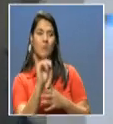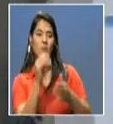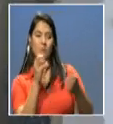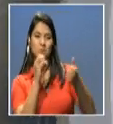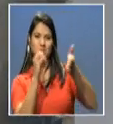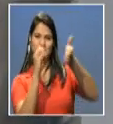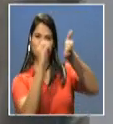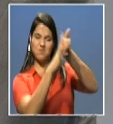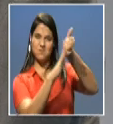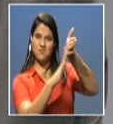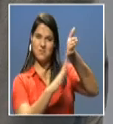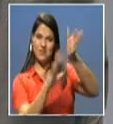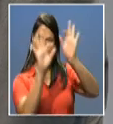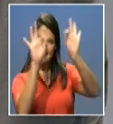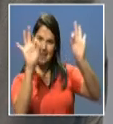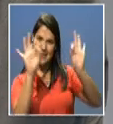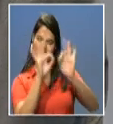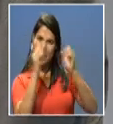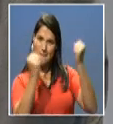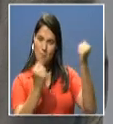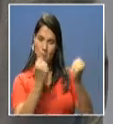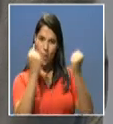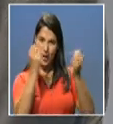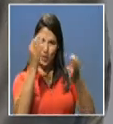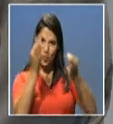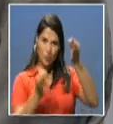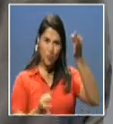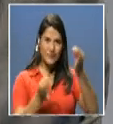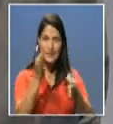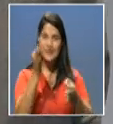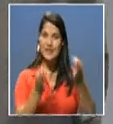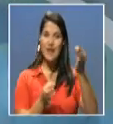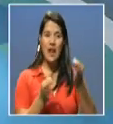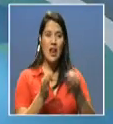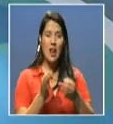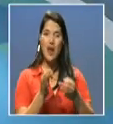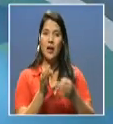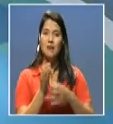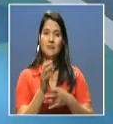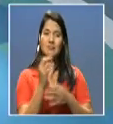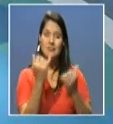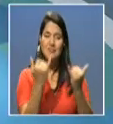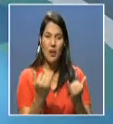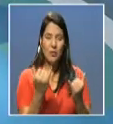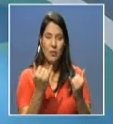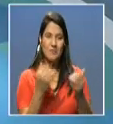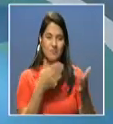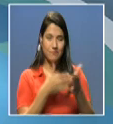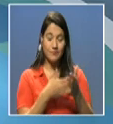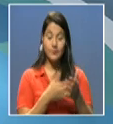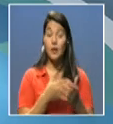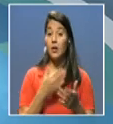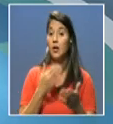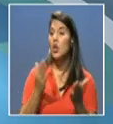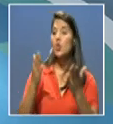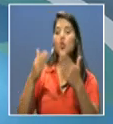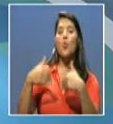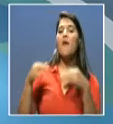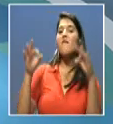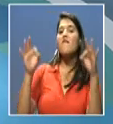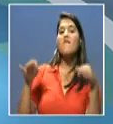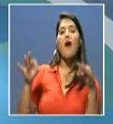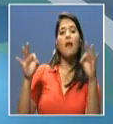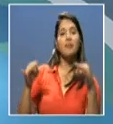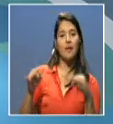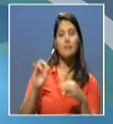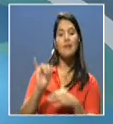Judicial es como un fantasma que está rondando la información en estos días? No hay fantasmas, es